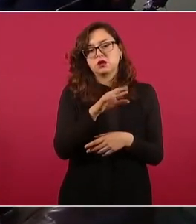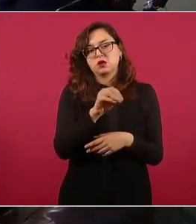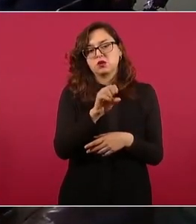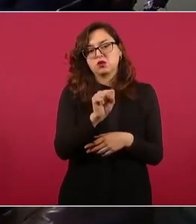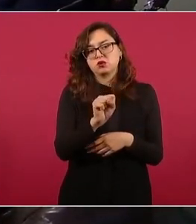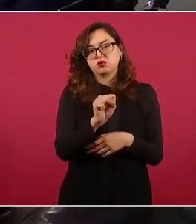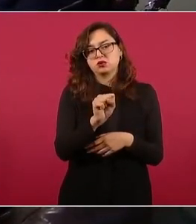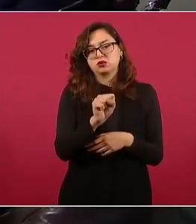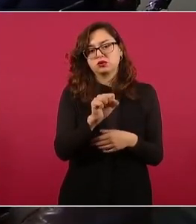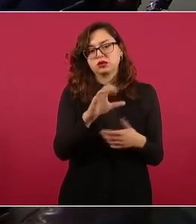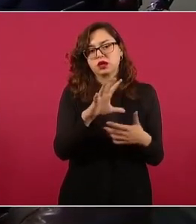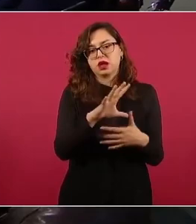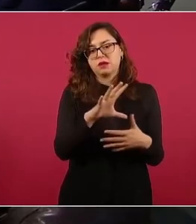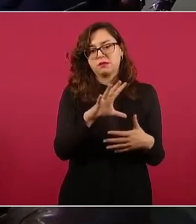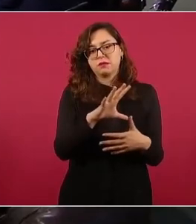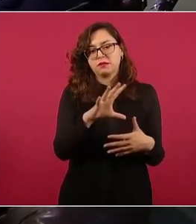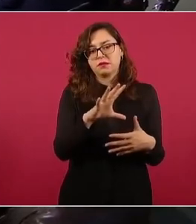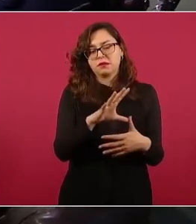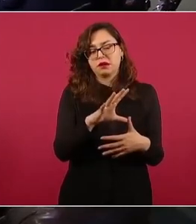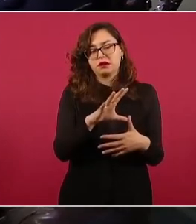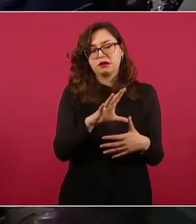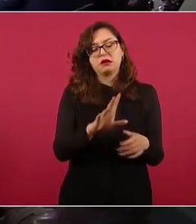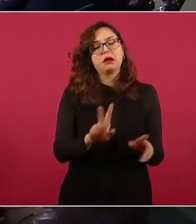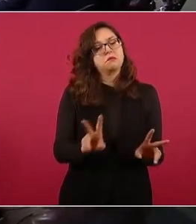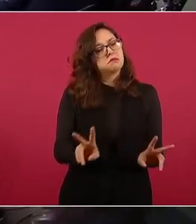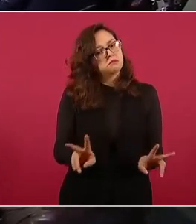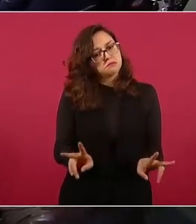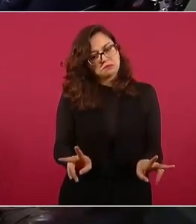en el 2001 la vendió a ING